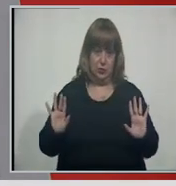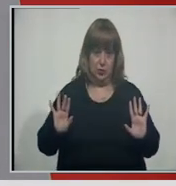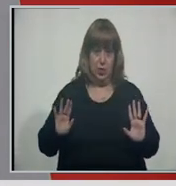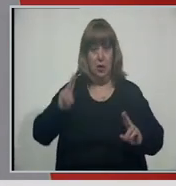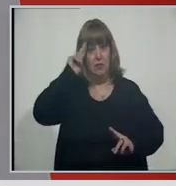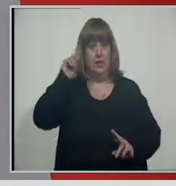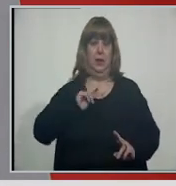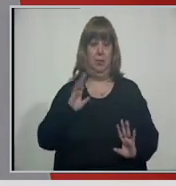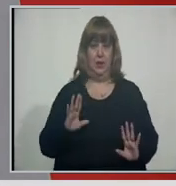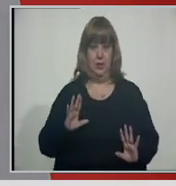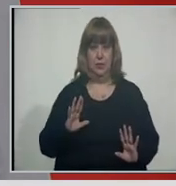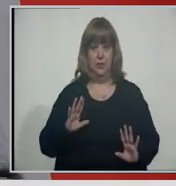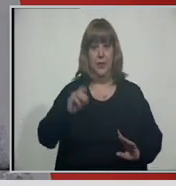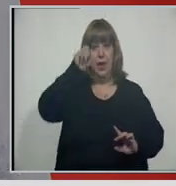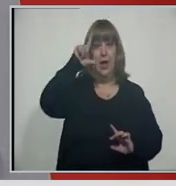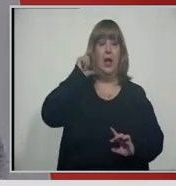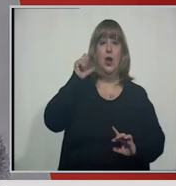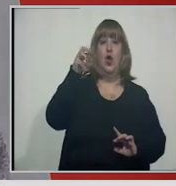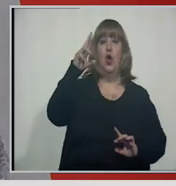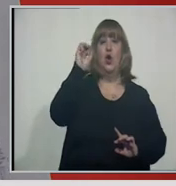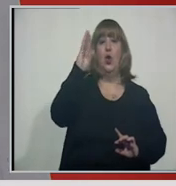probado no es tuya